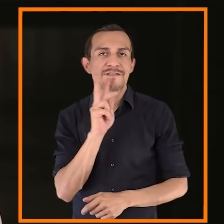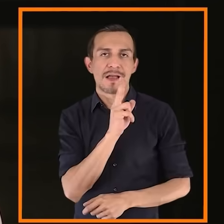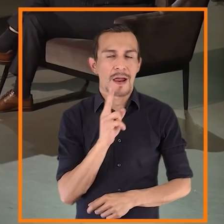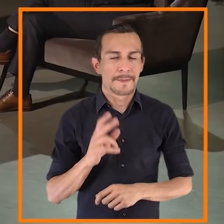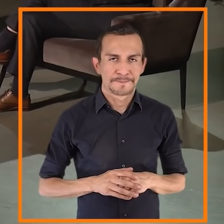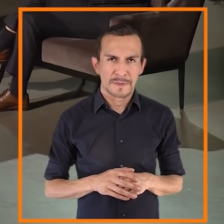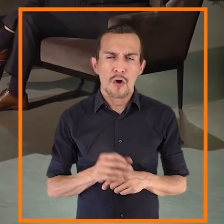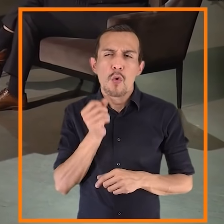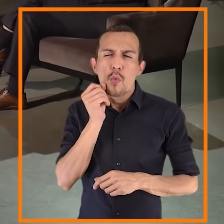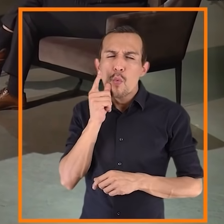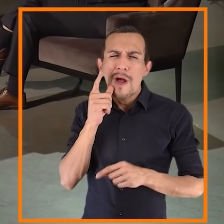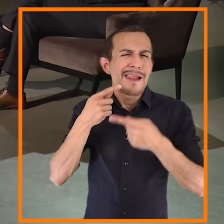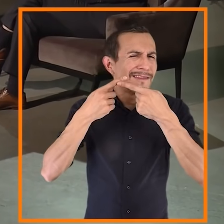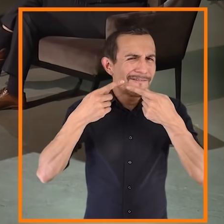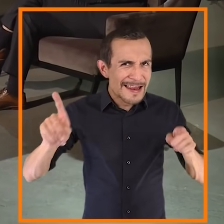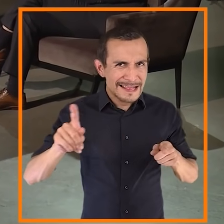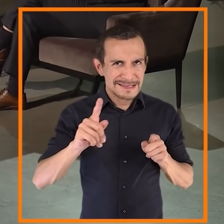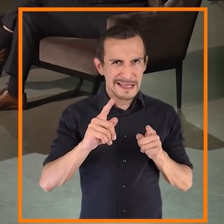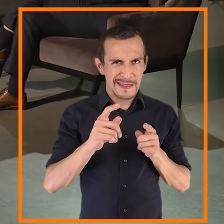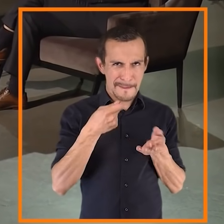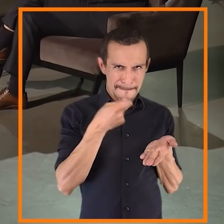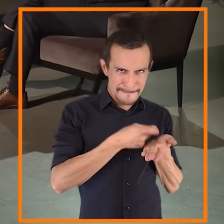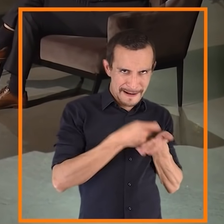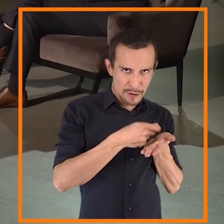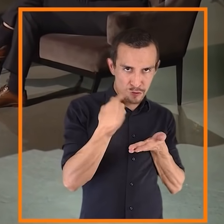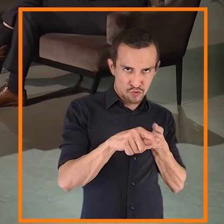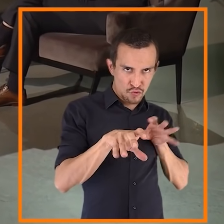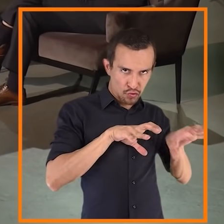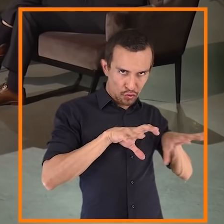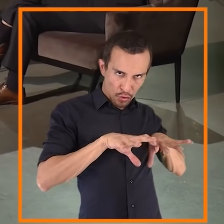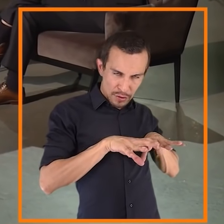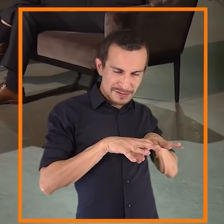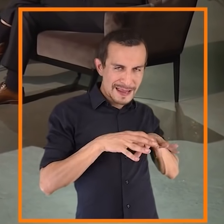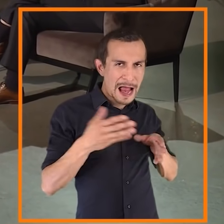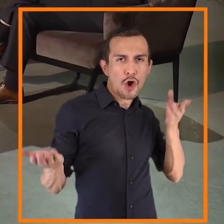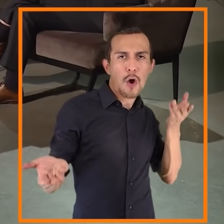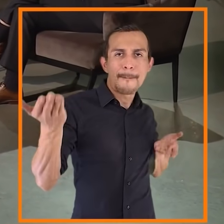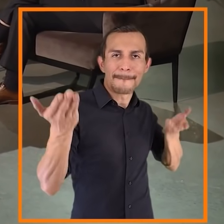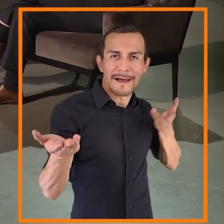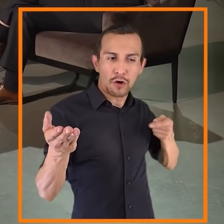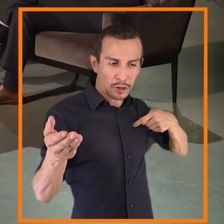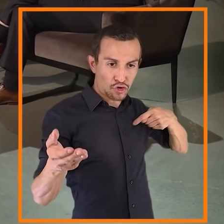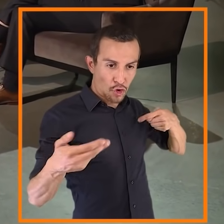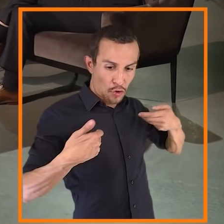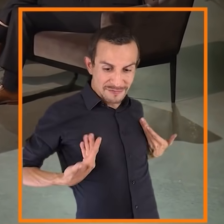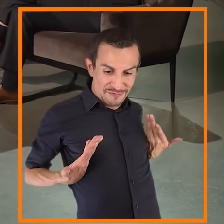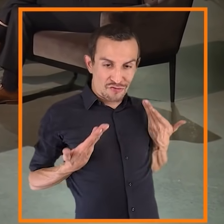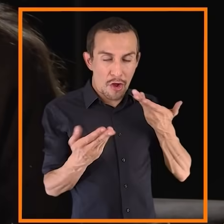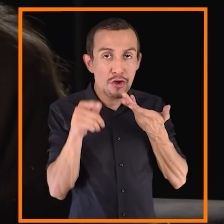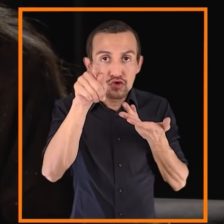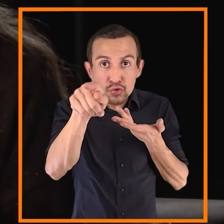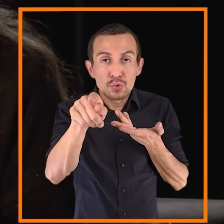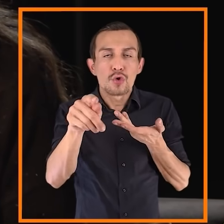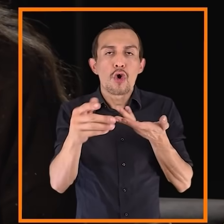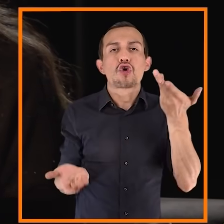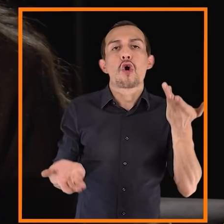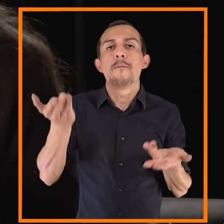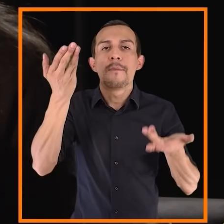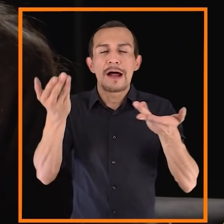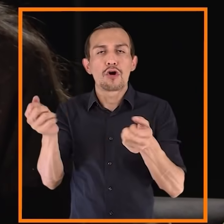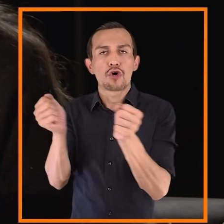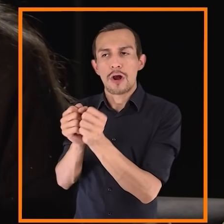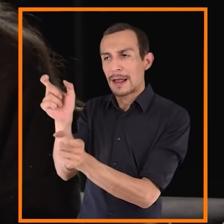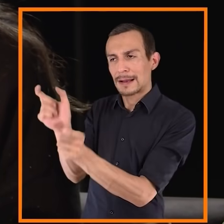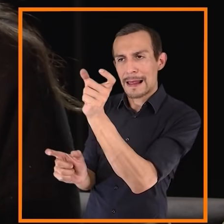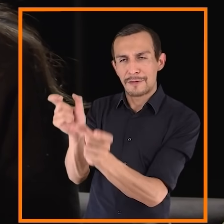¿Cuál es la diferencia en costo de tus productos, de algo que sea comparable, de lo que tú hoy día ofreces, comparado con